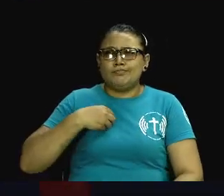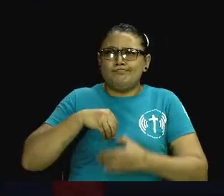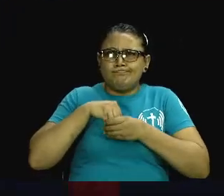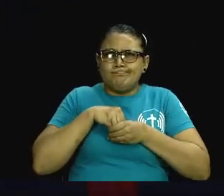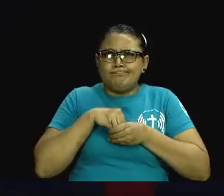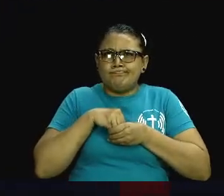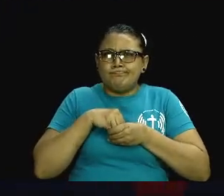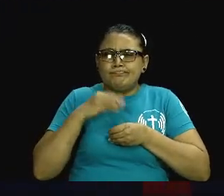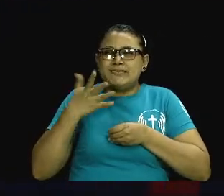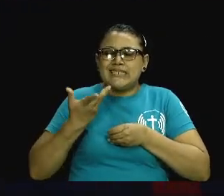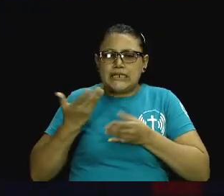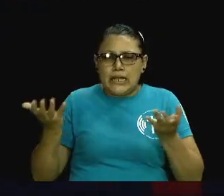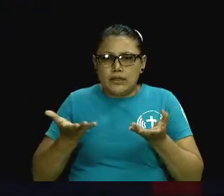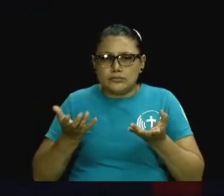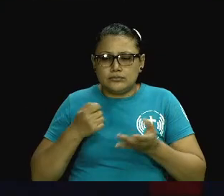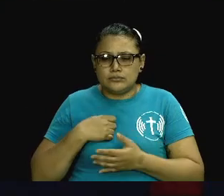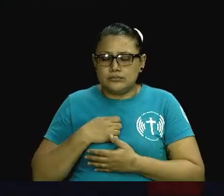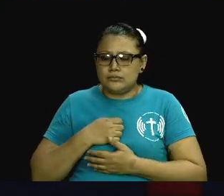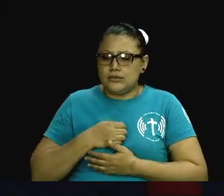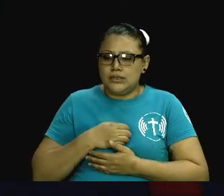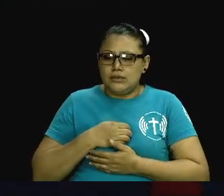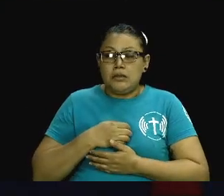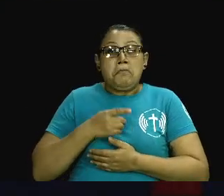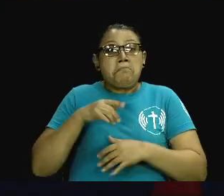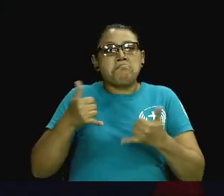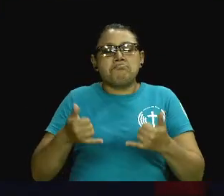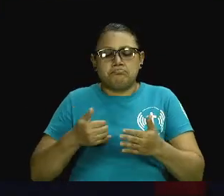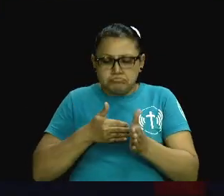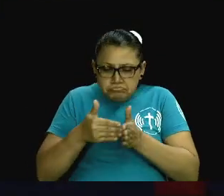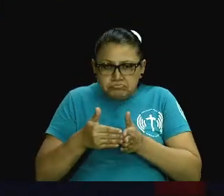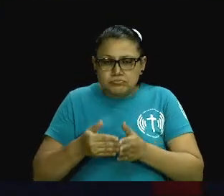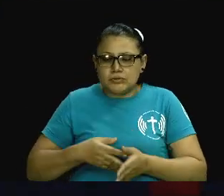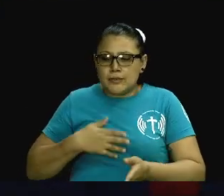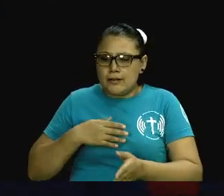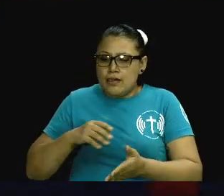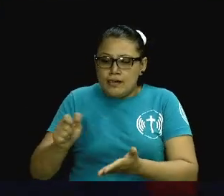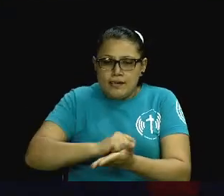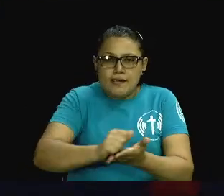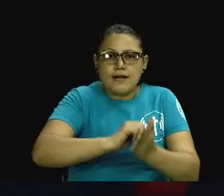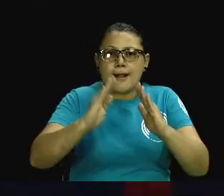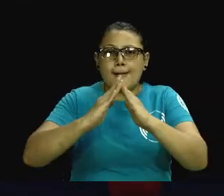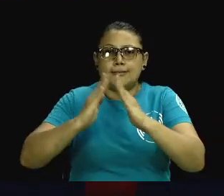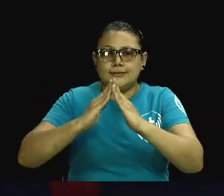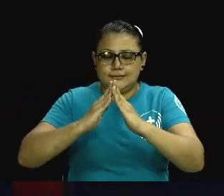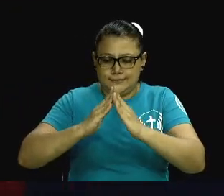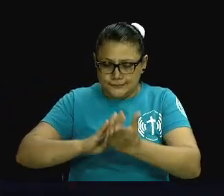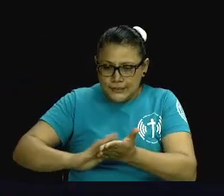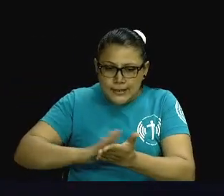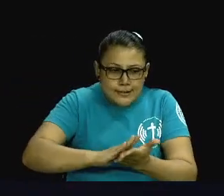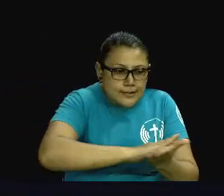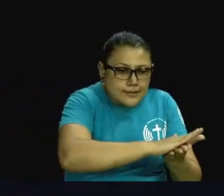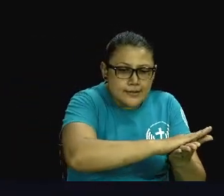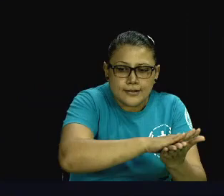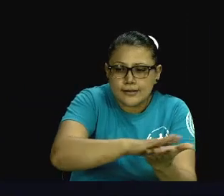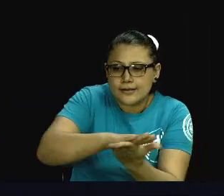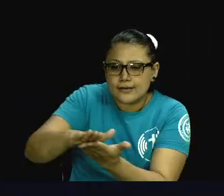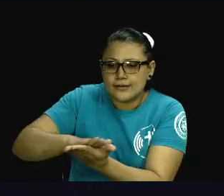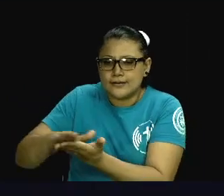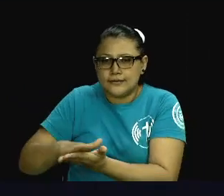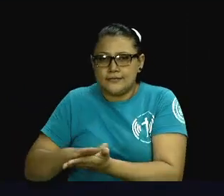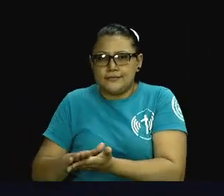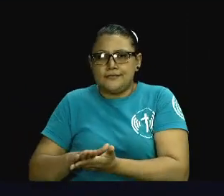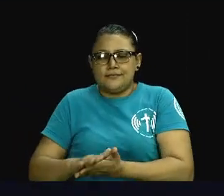compañeras en la escuela donde yo trabajé pero esta persona me encantaba porque decía mira ahí hay una